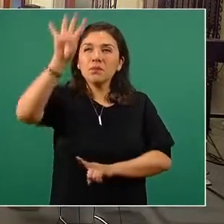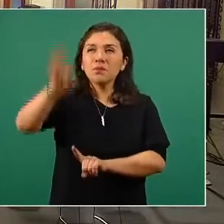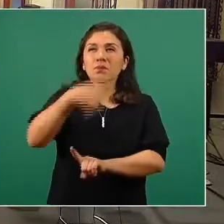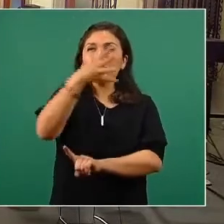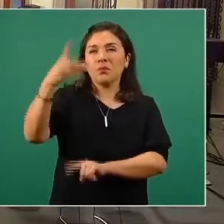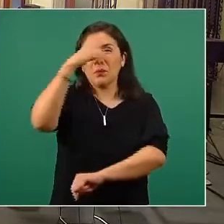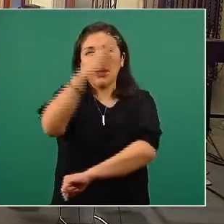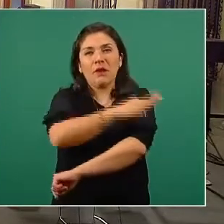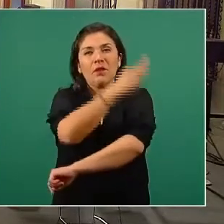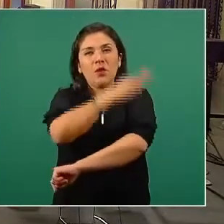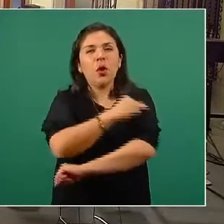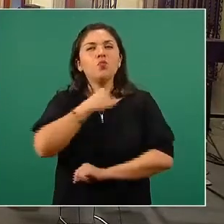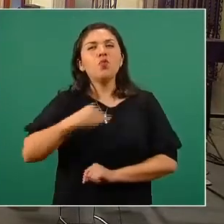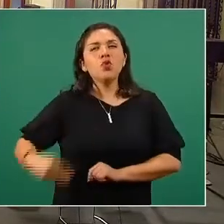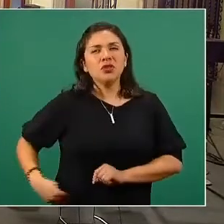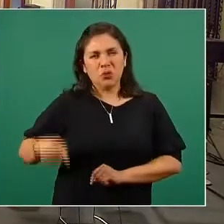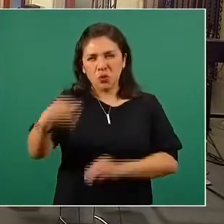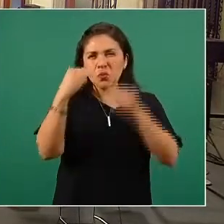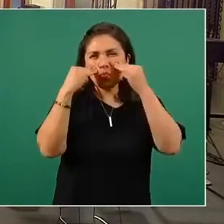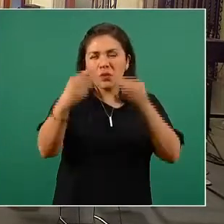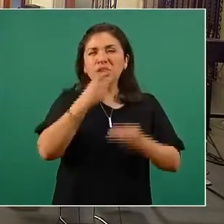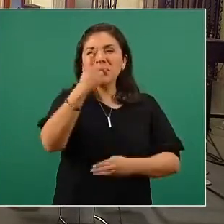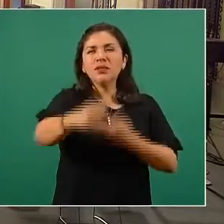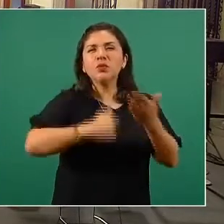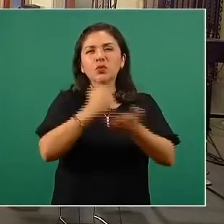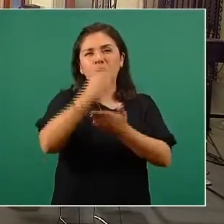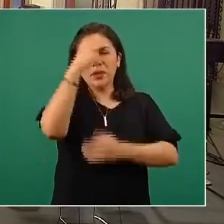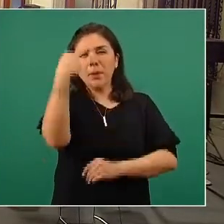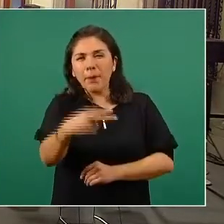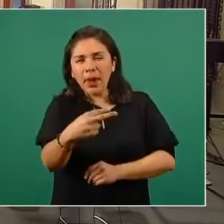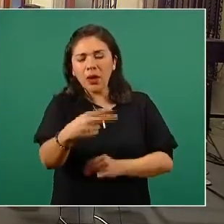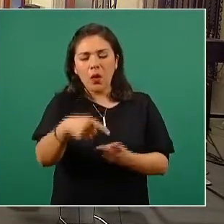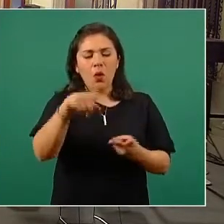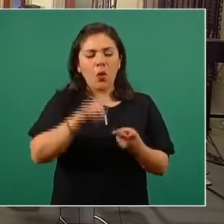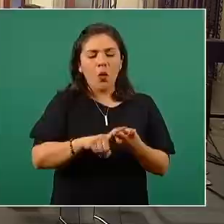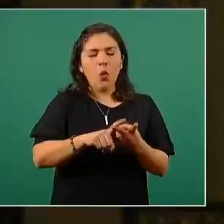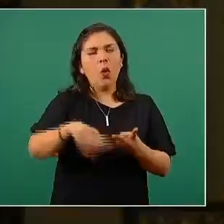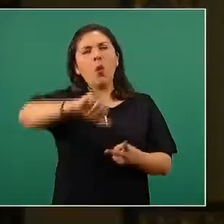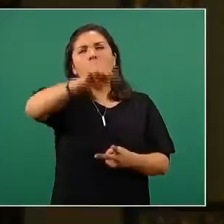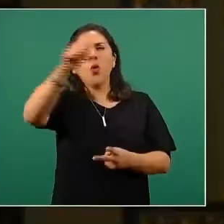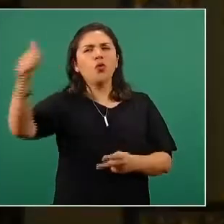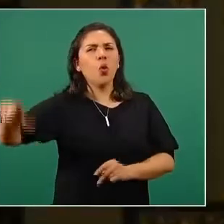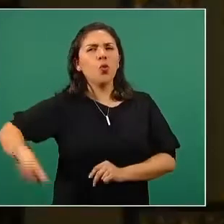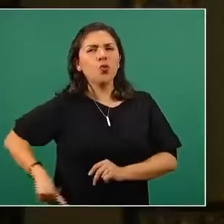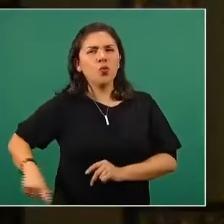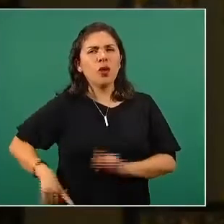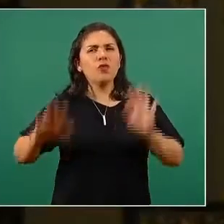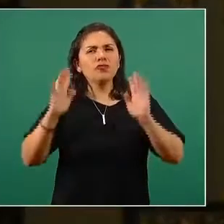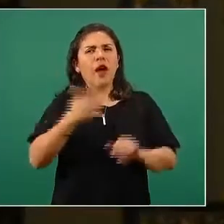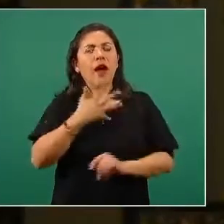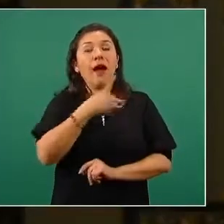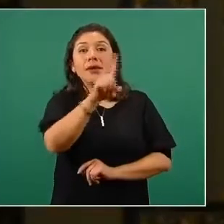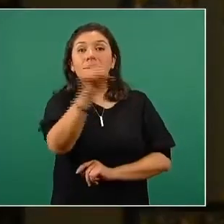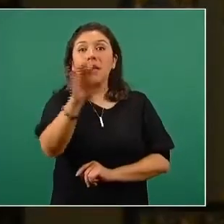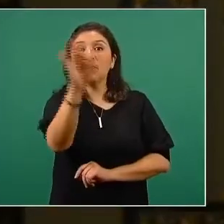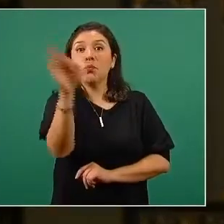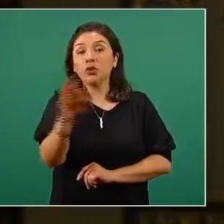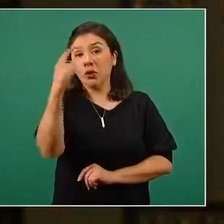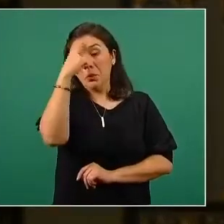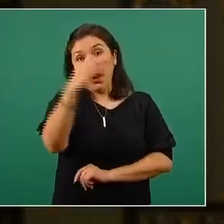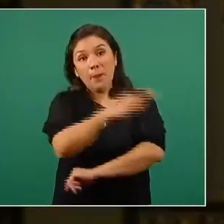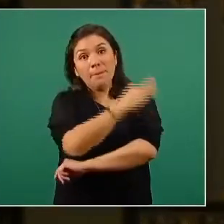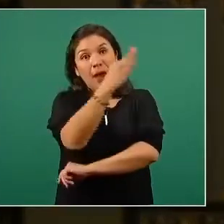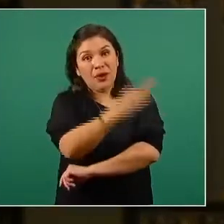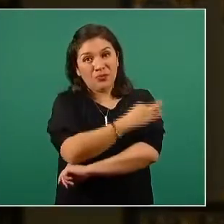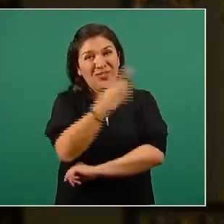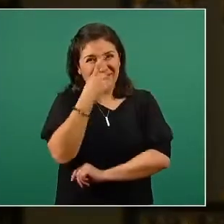municipios que nos mostró, en donde la Ciudad de México y otros gobiernos ya tenían un 100% de